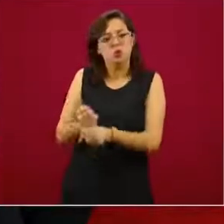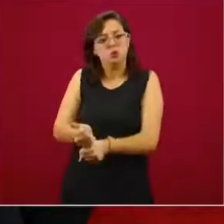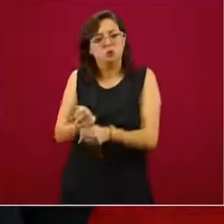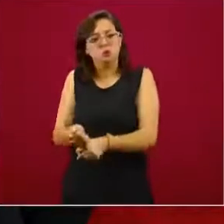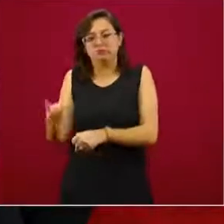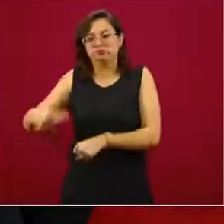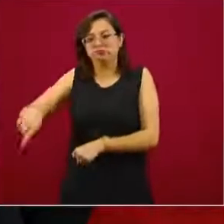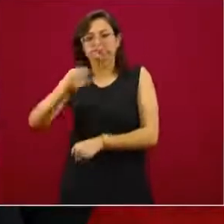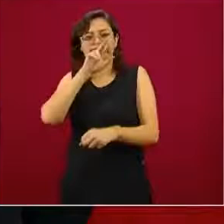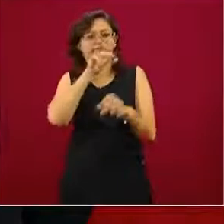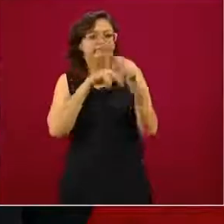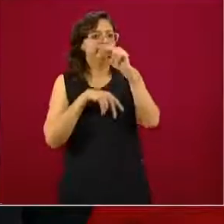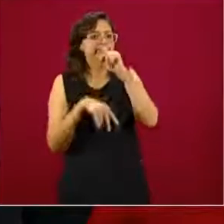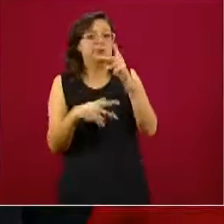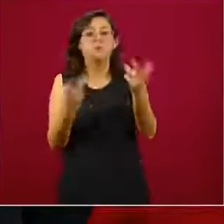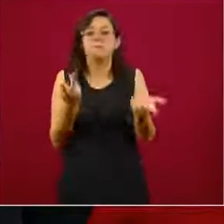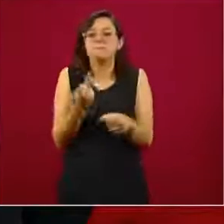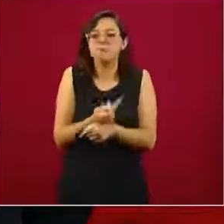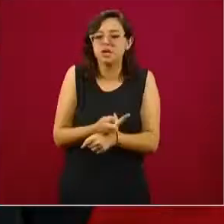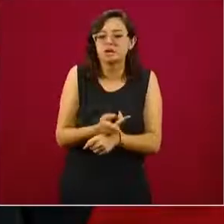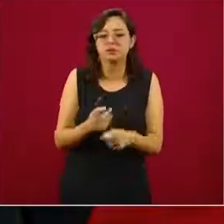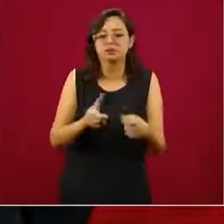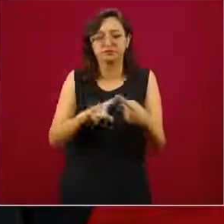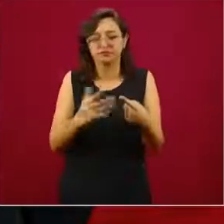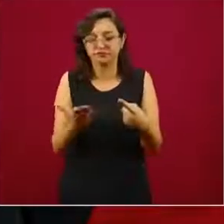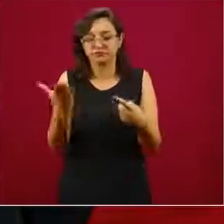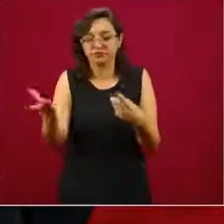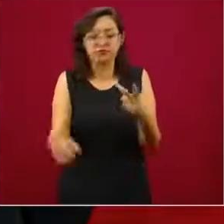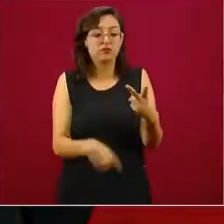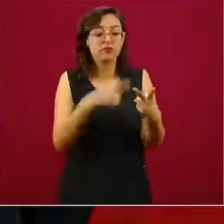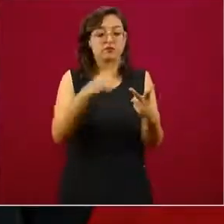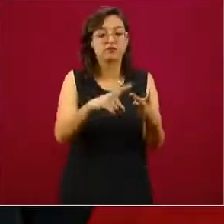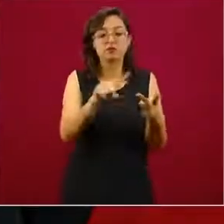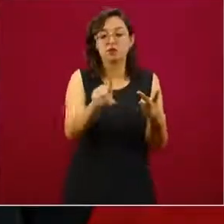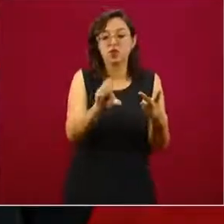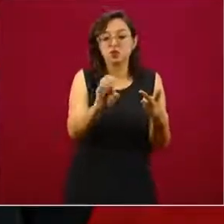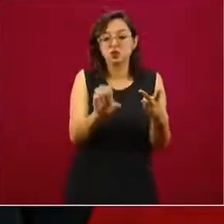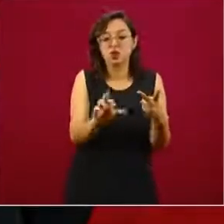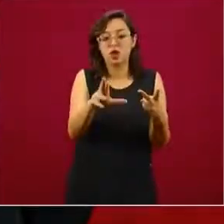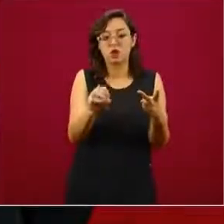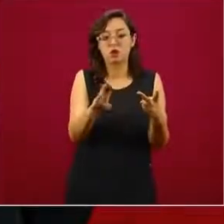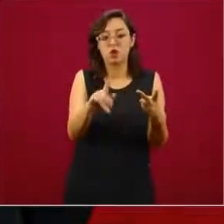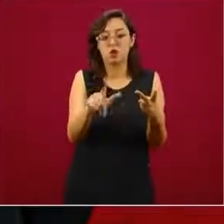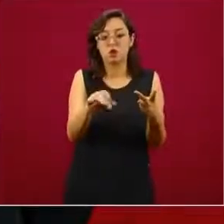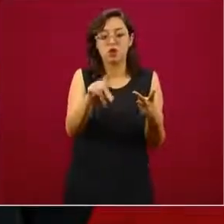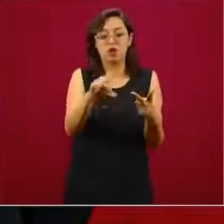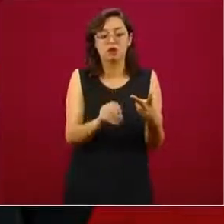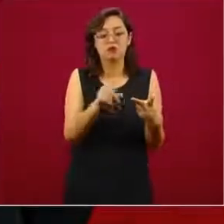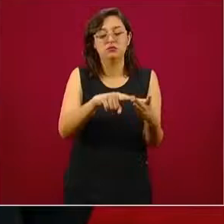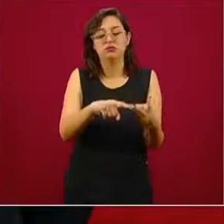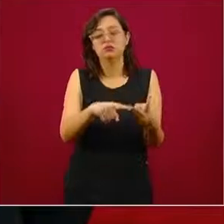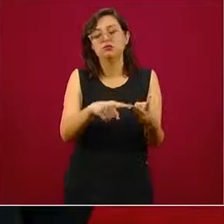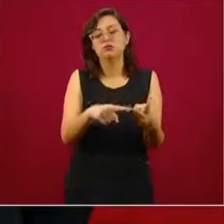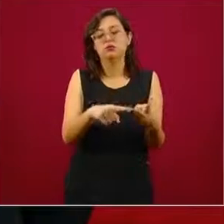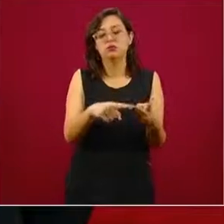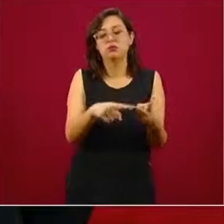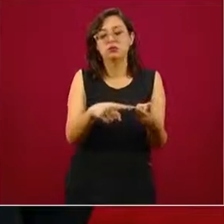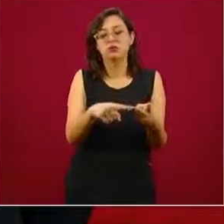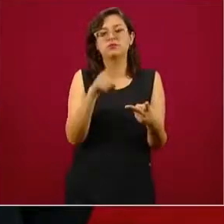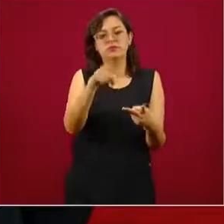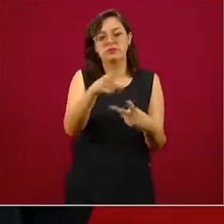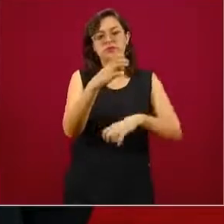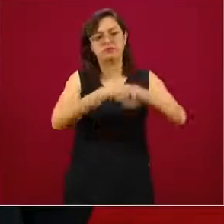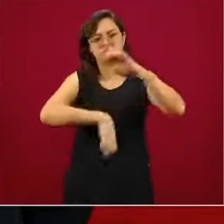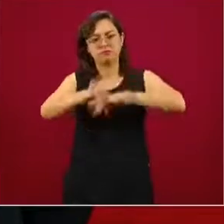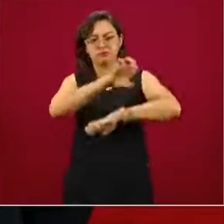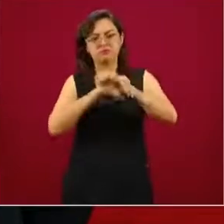están preocupados. Ese es por un lado para usted y para otra para el maestro Zoe Robledo. Dice que hay confianza que las